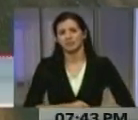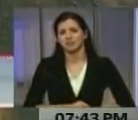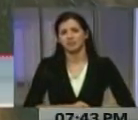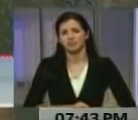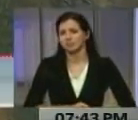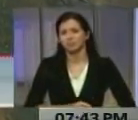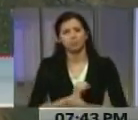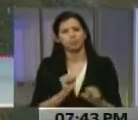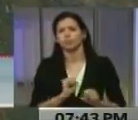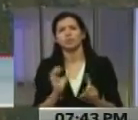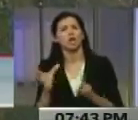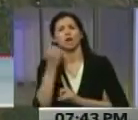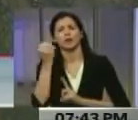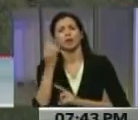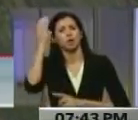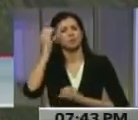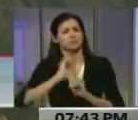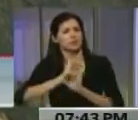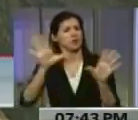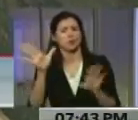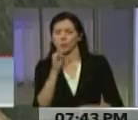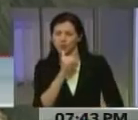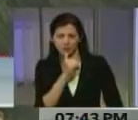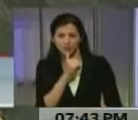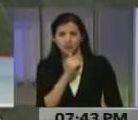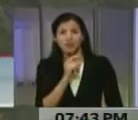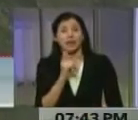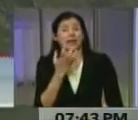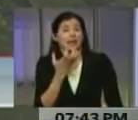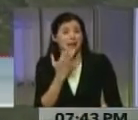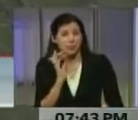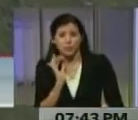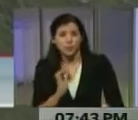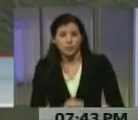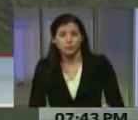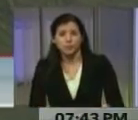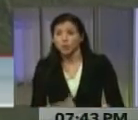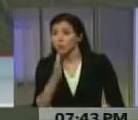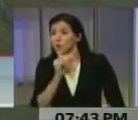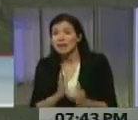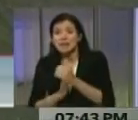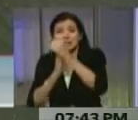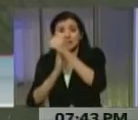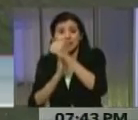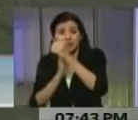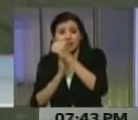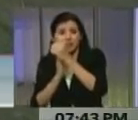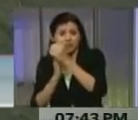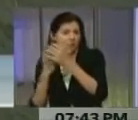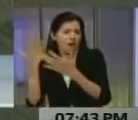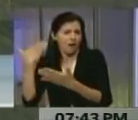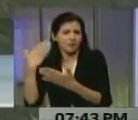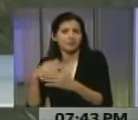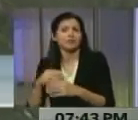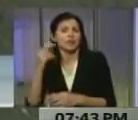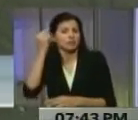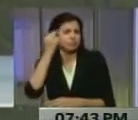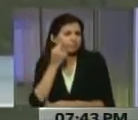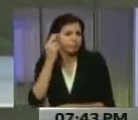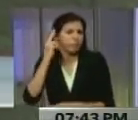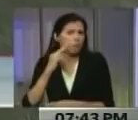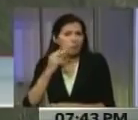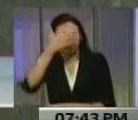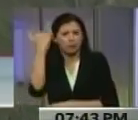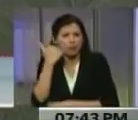tampoco puede lograr tener la conciencia. Si nosotros no hubiésemos tenido patriotas que hubiesen luchado desde los lienzos